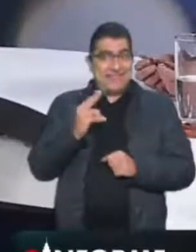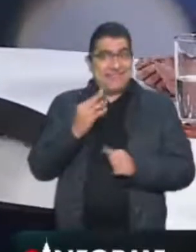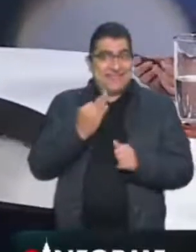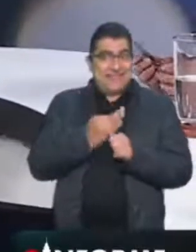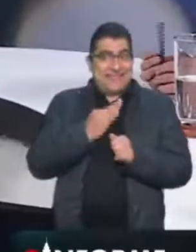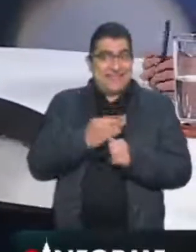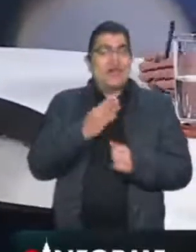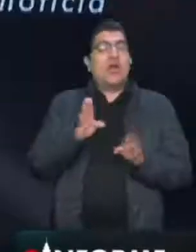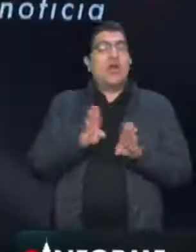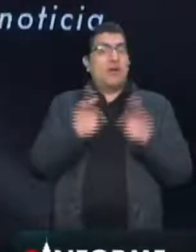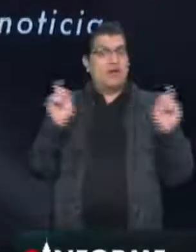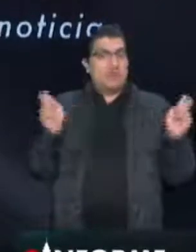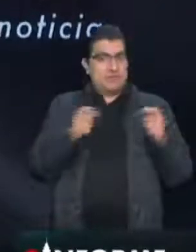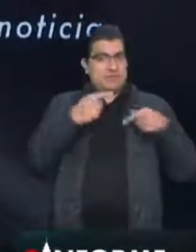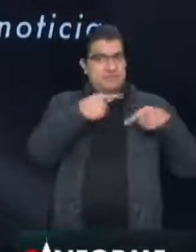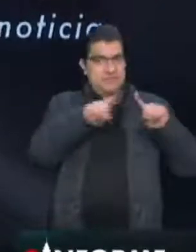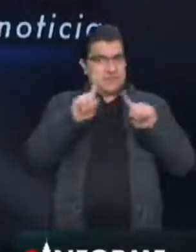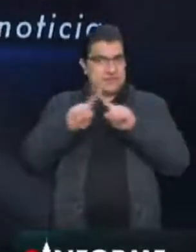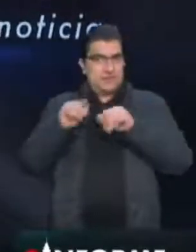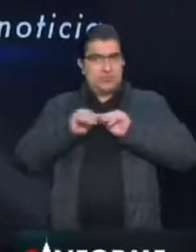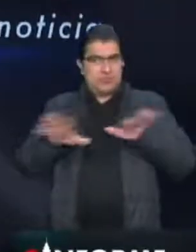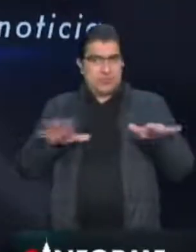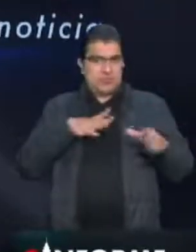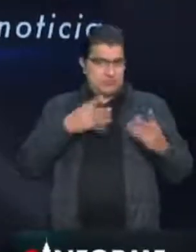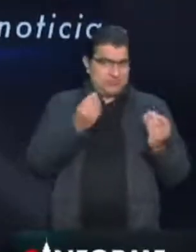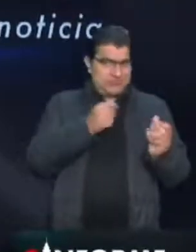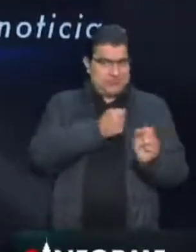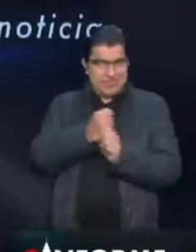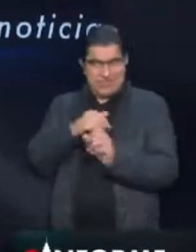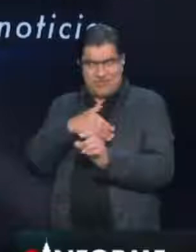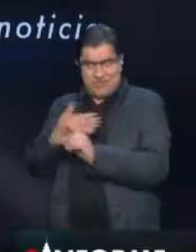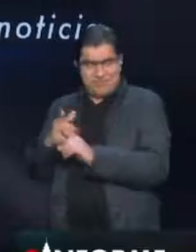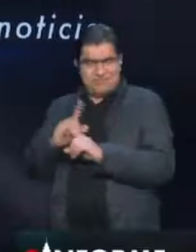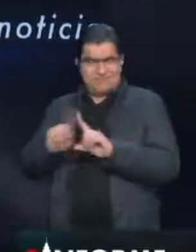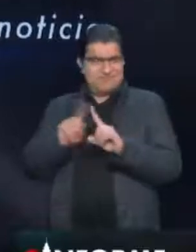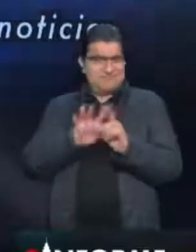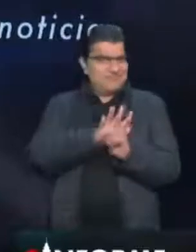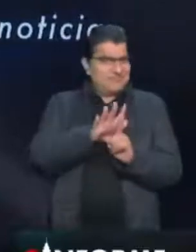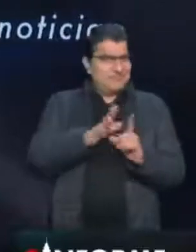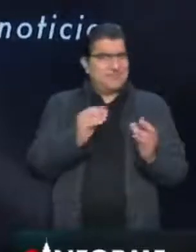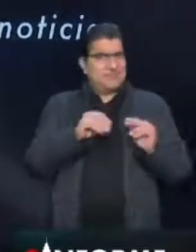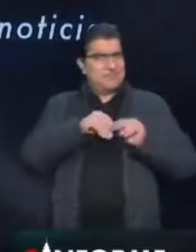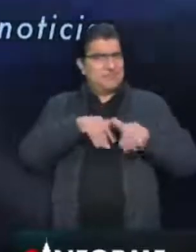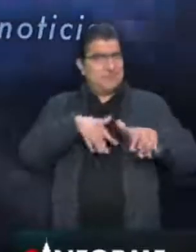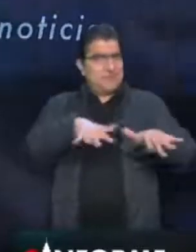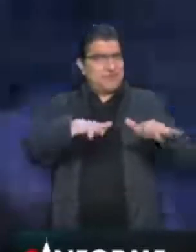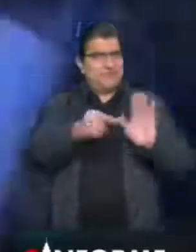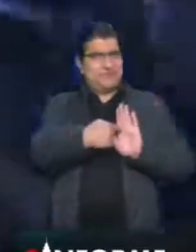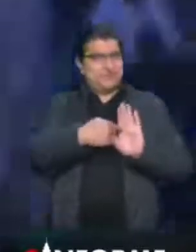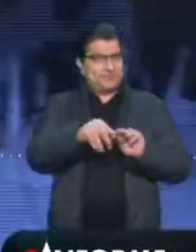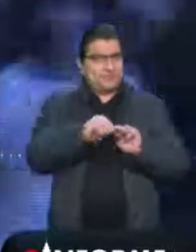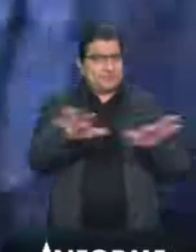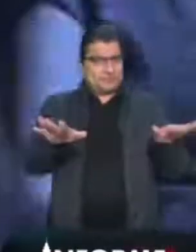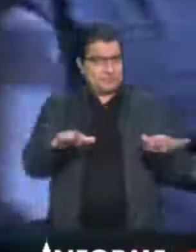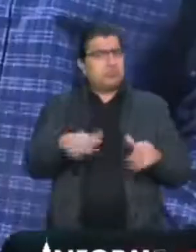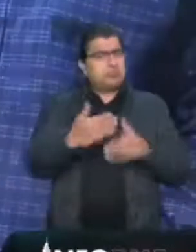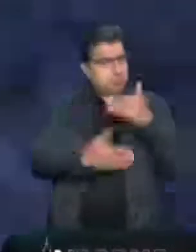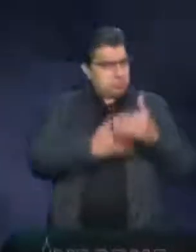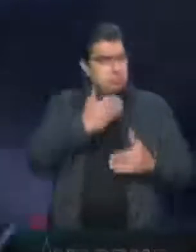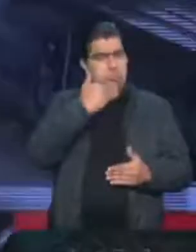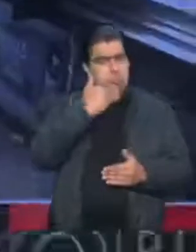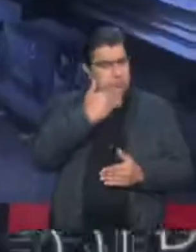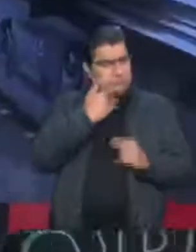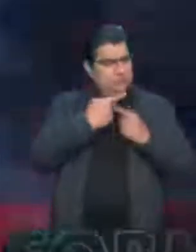sociales. movilizaciones, no hubo mucha manipulación. O sea, digamos que la manifestación se desarrolló